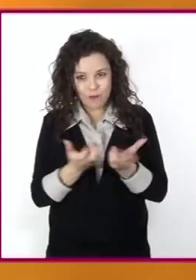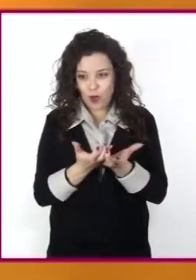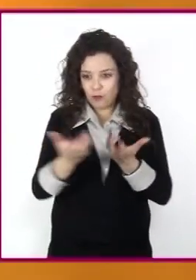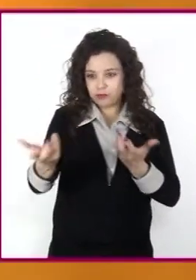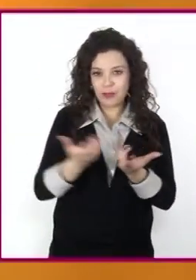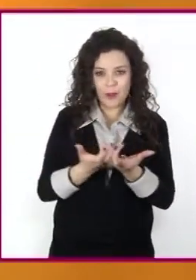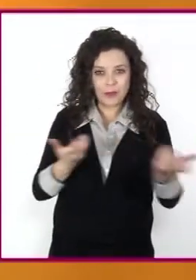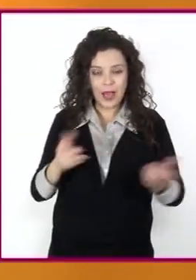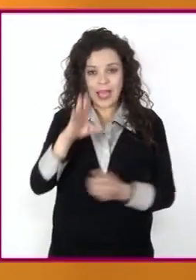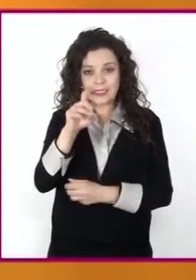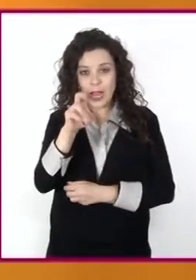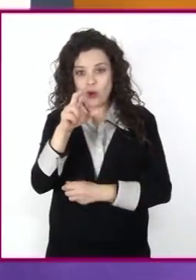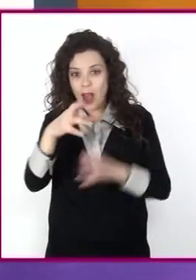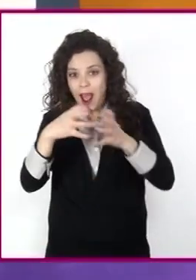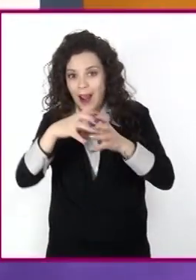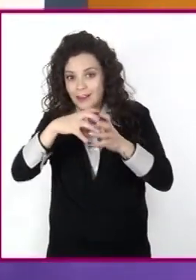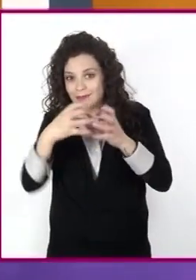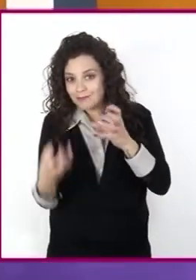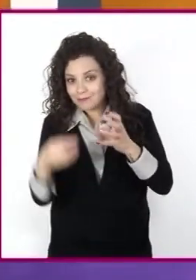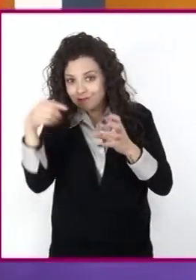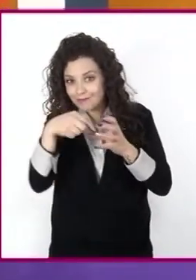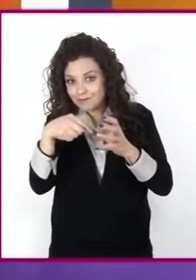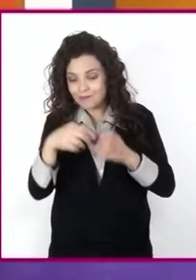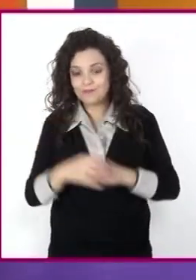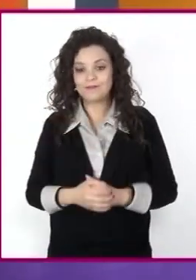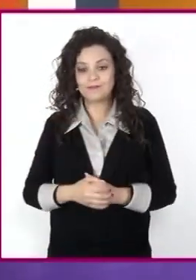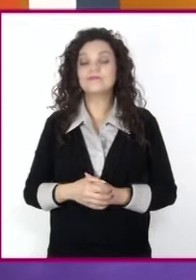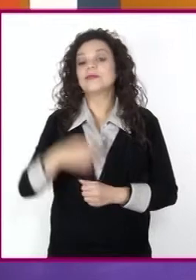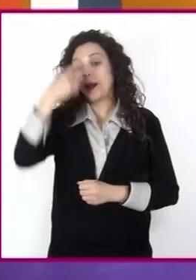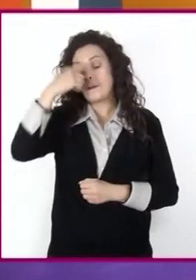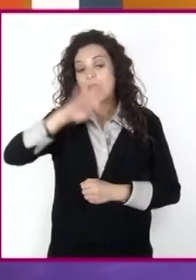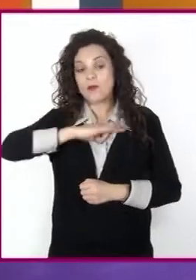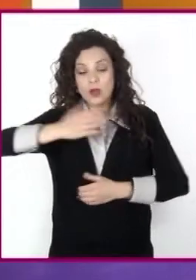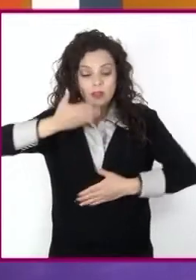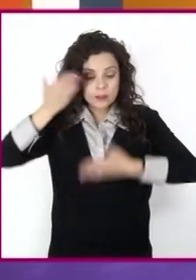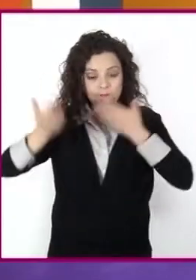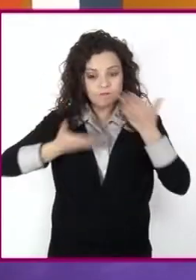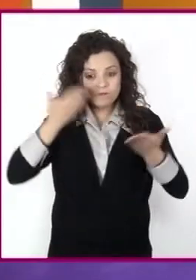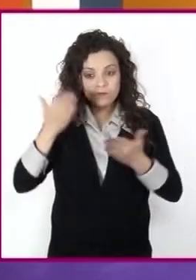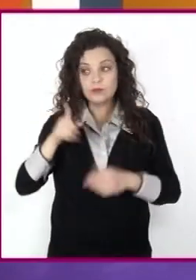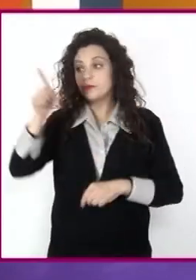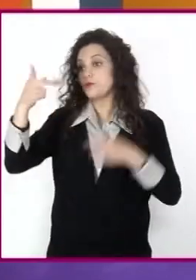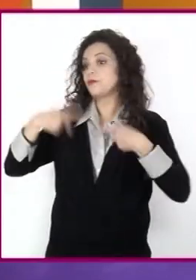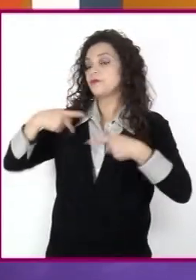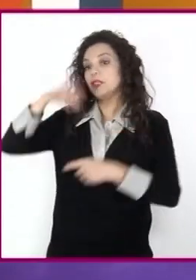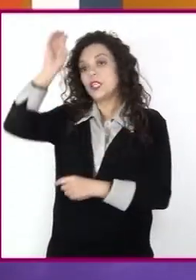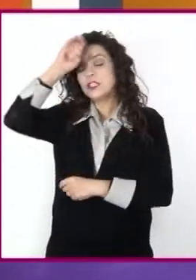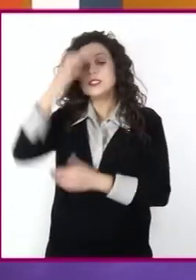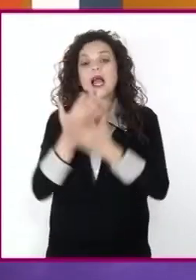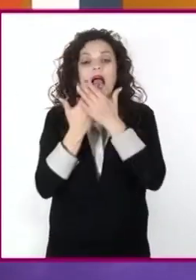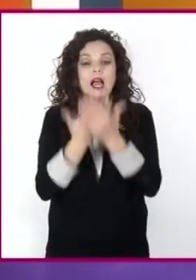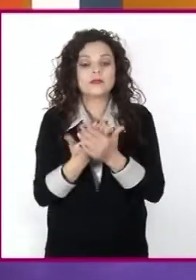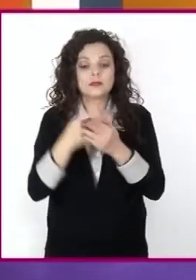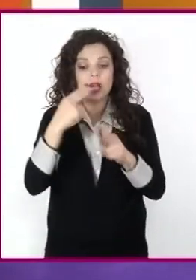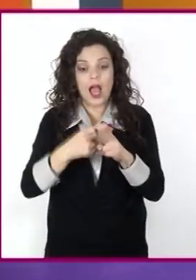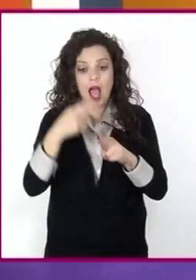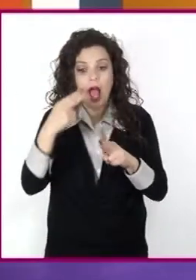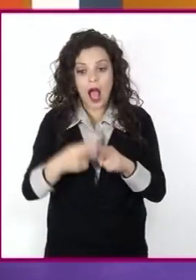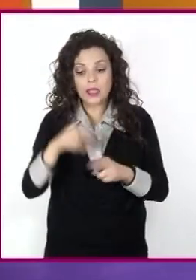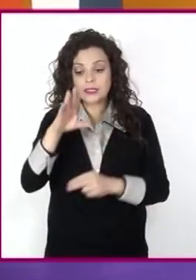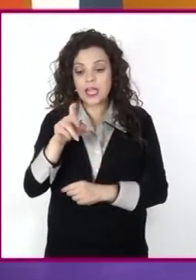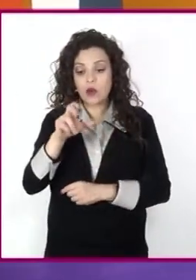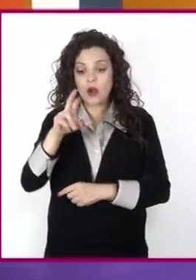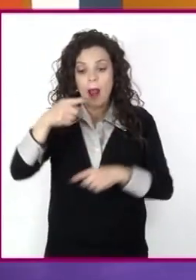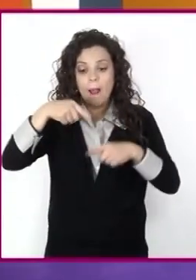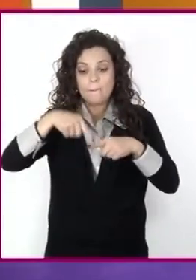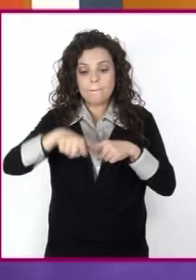Muy bien. Para poder estudiar estas estructuras, los científicos esperan hasta que la célula empieza su proceso de división,